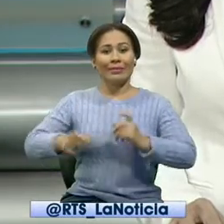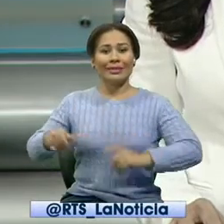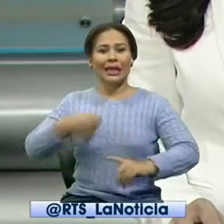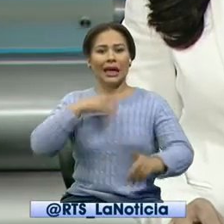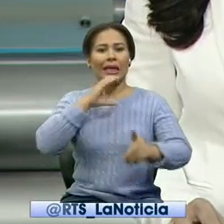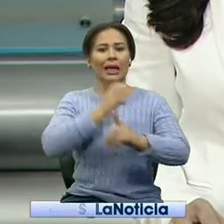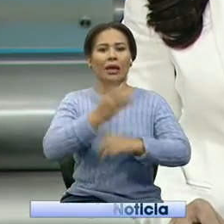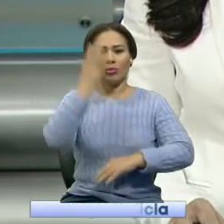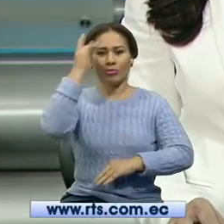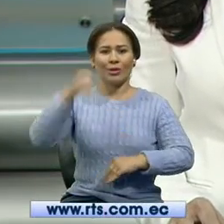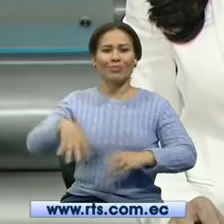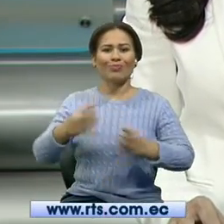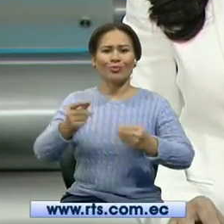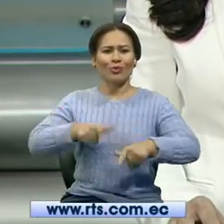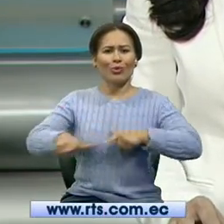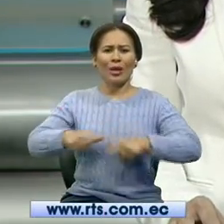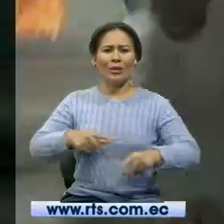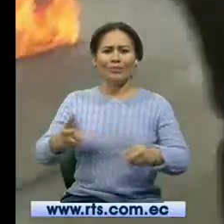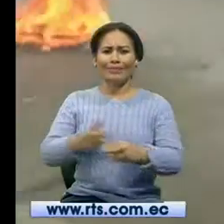sector.